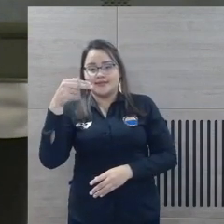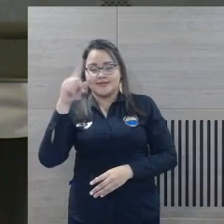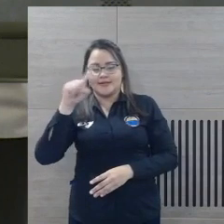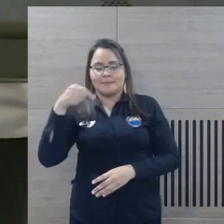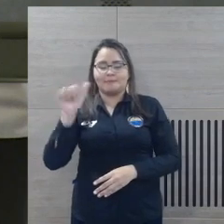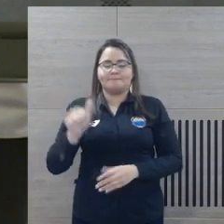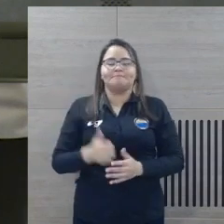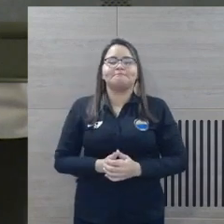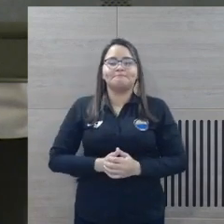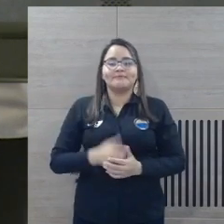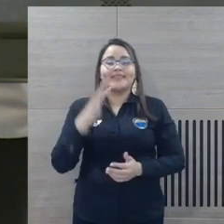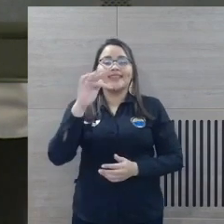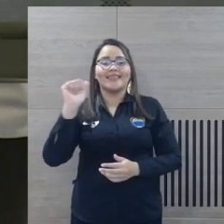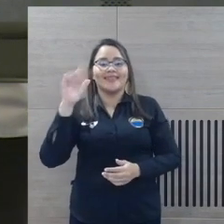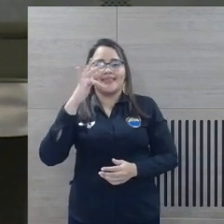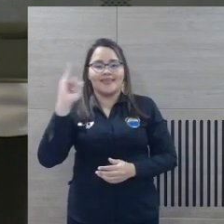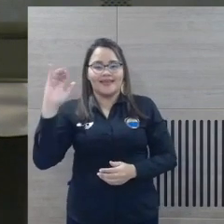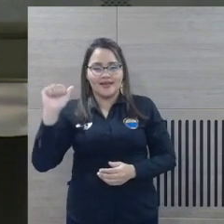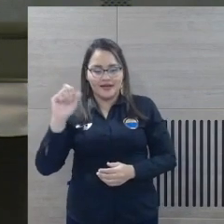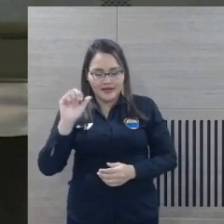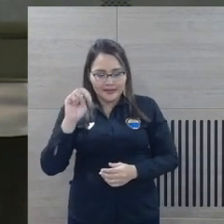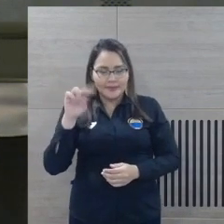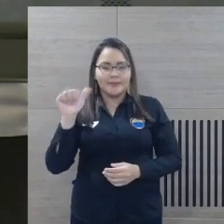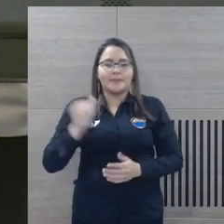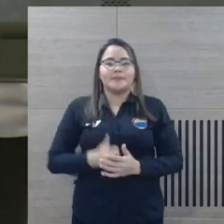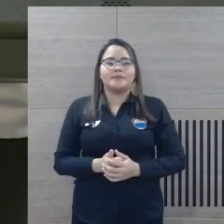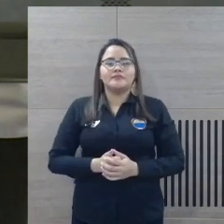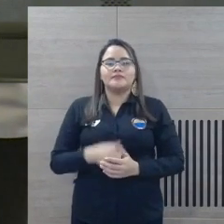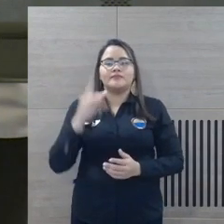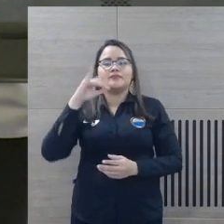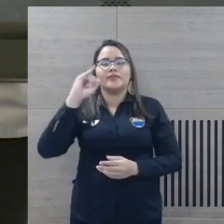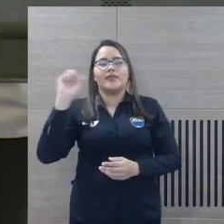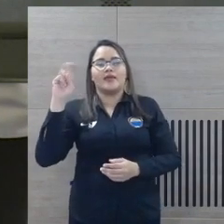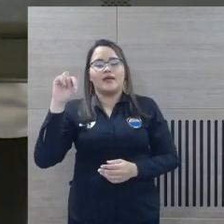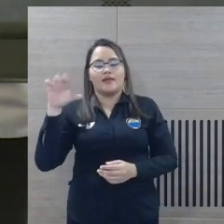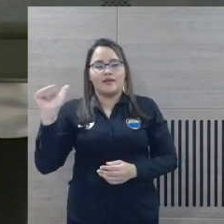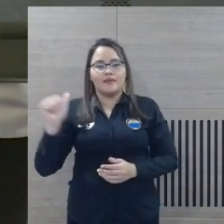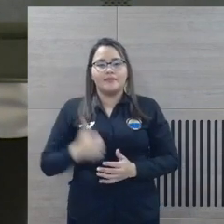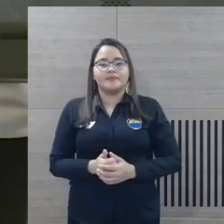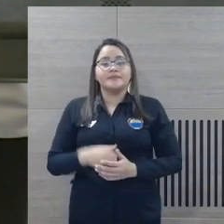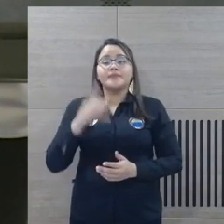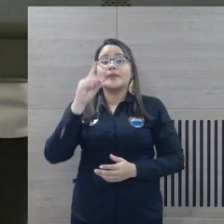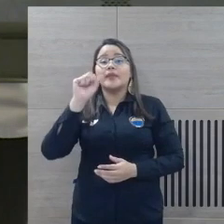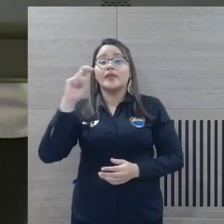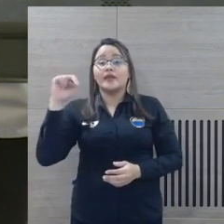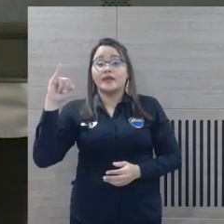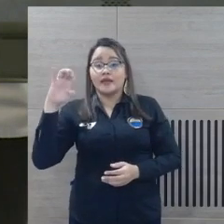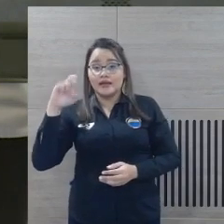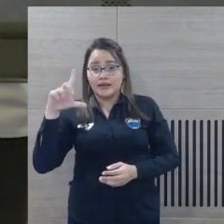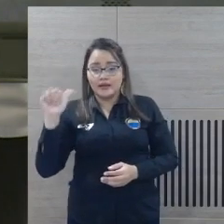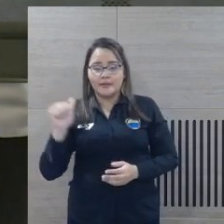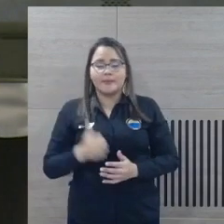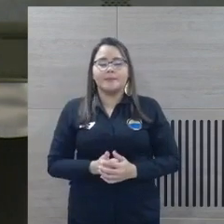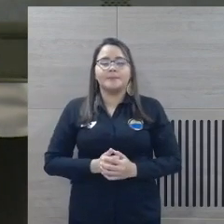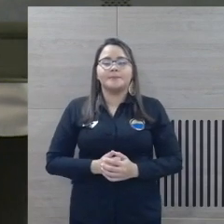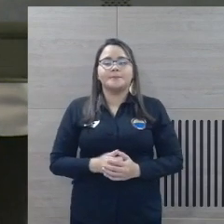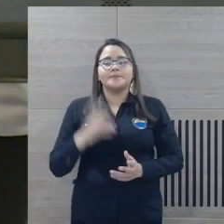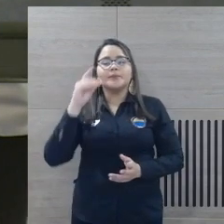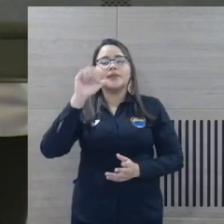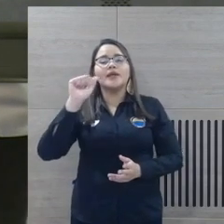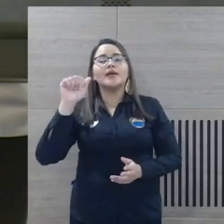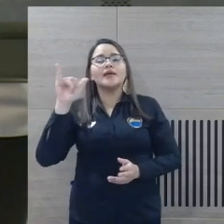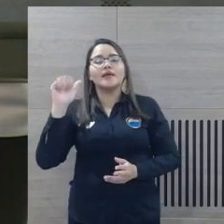Diana Patricia Pacheco Fontalvo. Daniela Patricia Rivas Sofía. Dayana Beatriz Tapia López. Carol